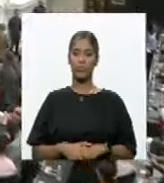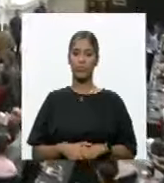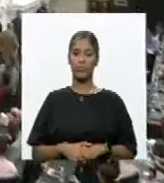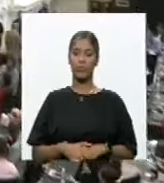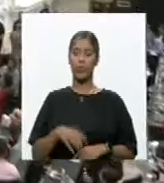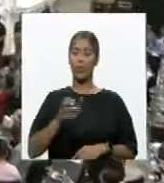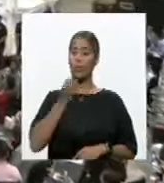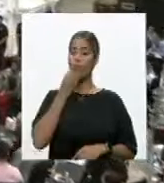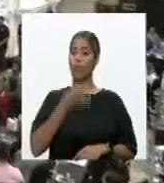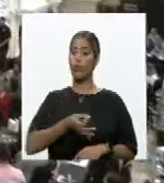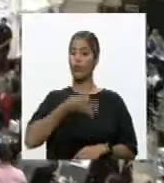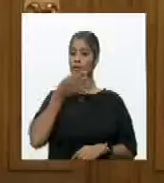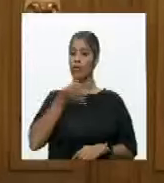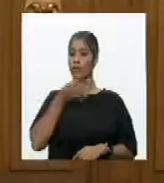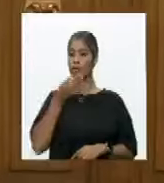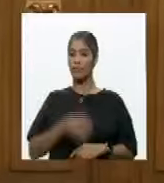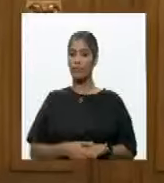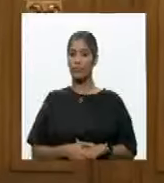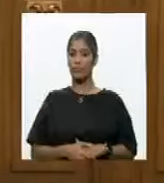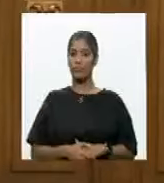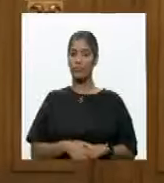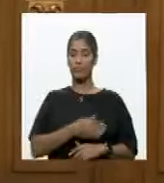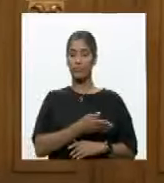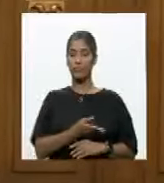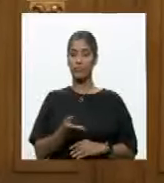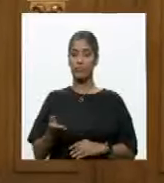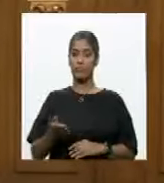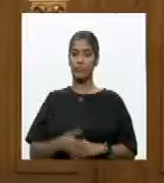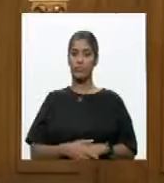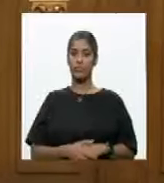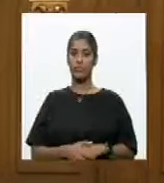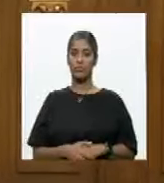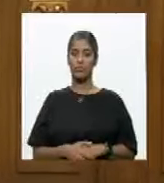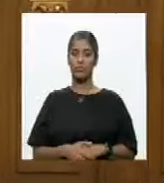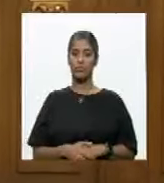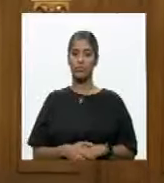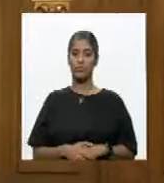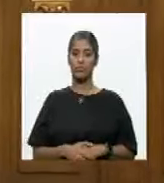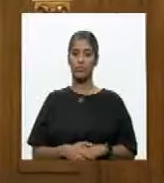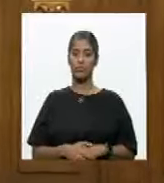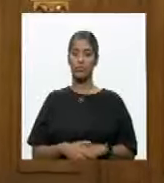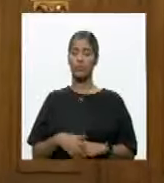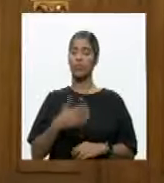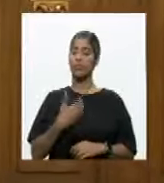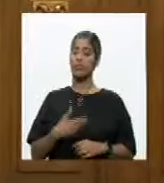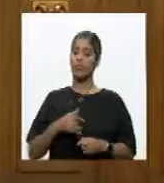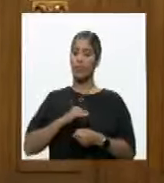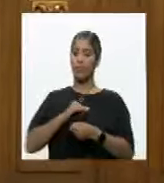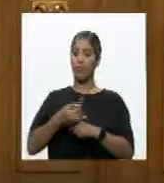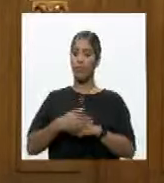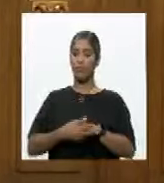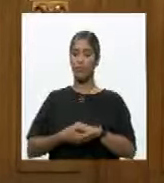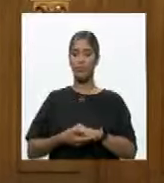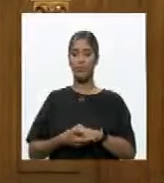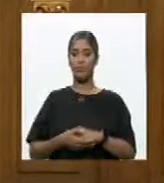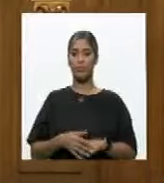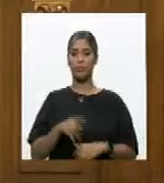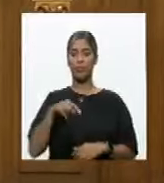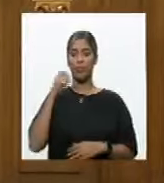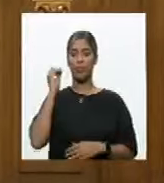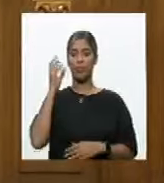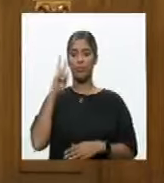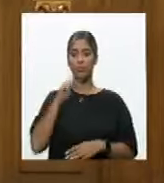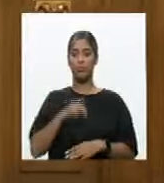Buenas tardes, querido compañero Jorge Rodríguez, presidente de la